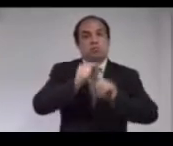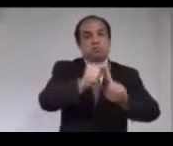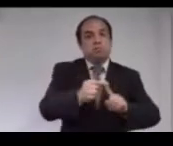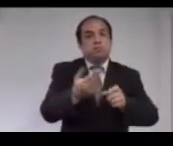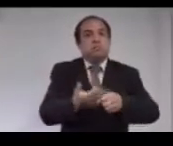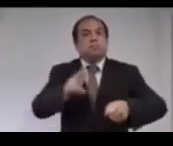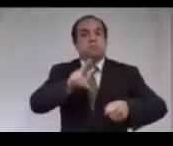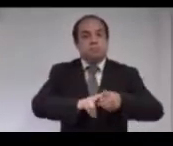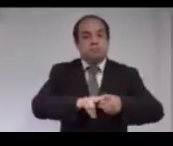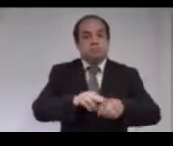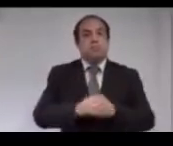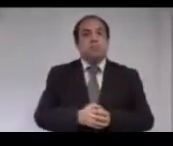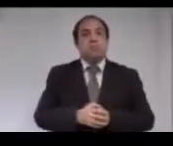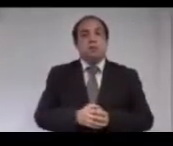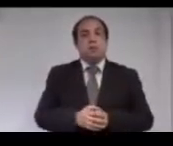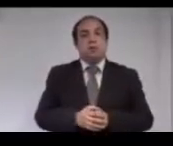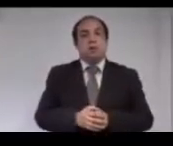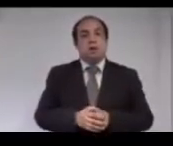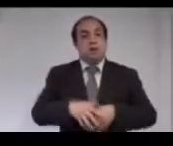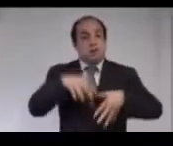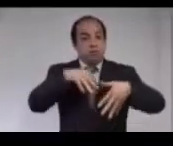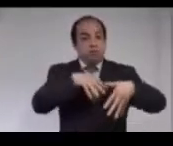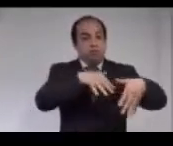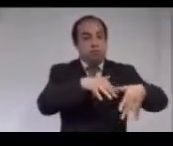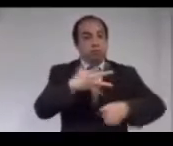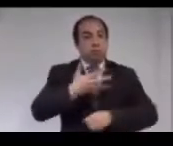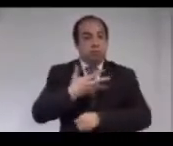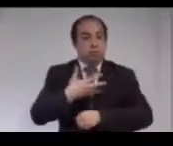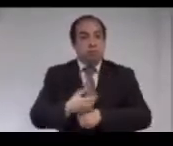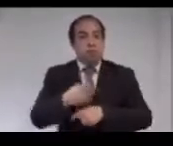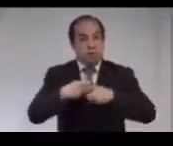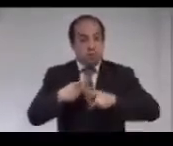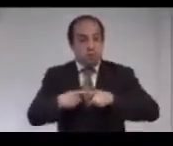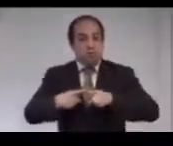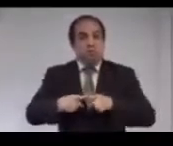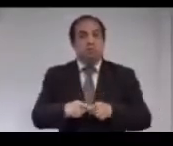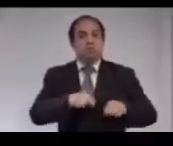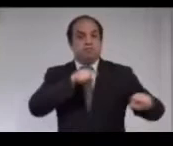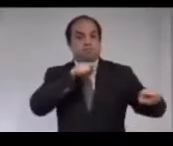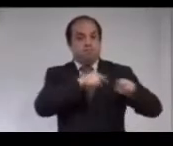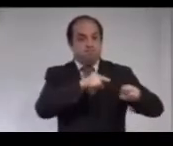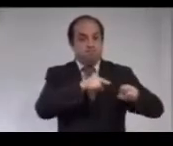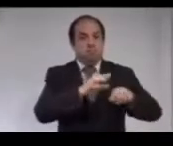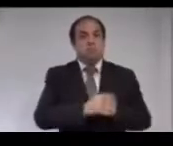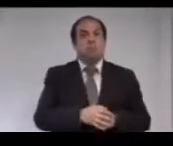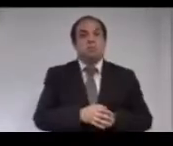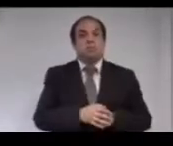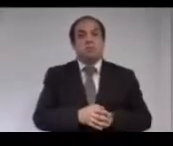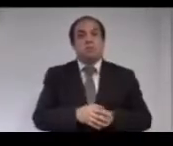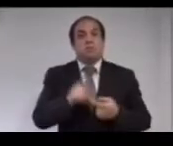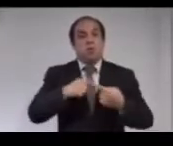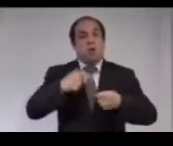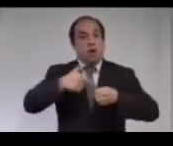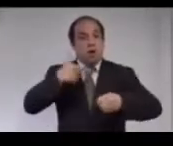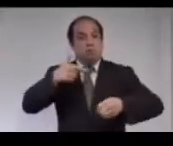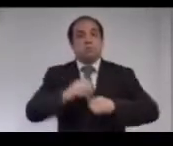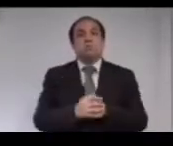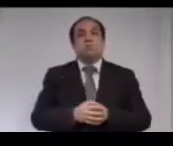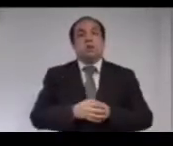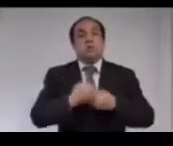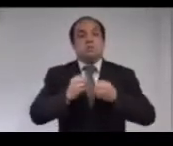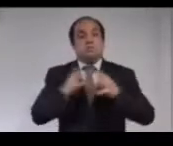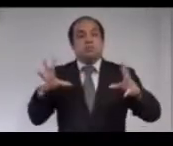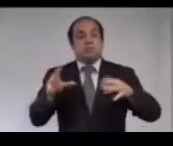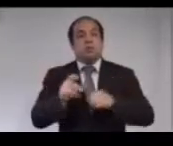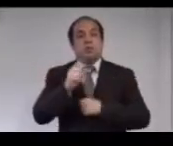hospital. Durante la manifestación se registraron diversas agresiones con gases, petardos e incendios contra